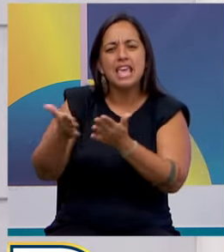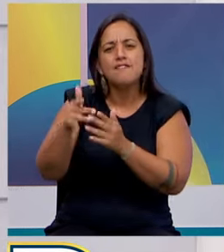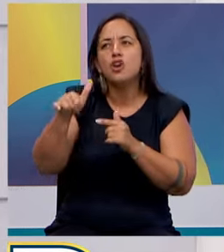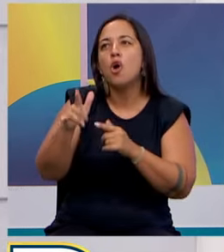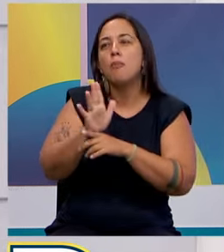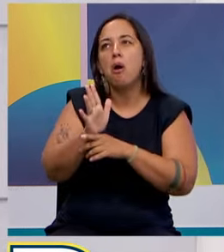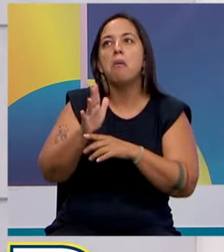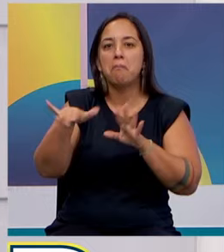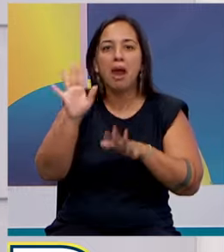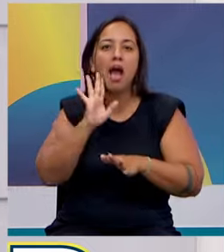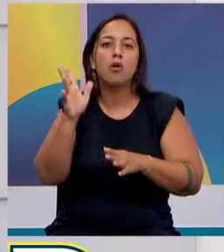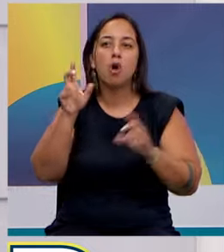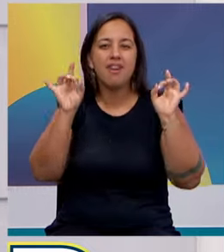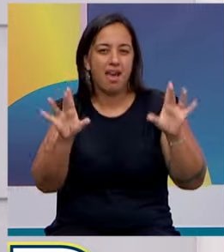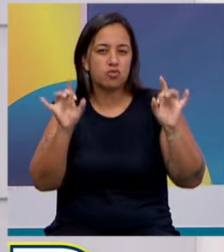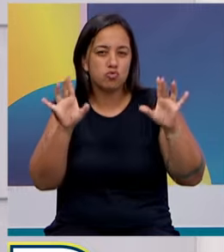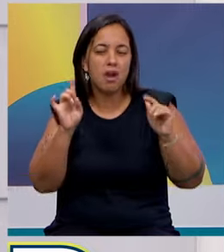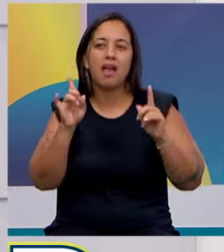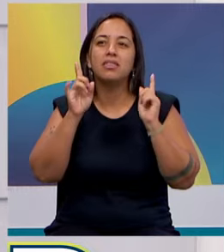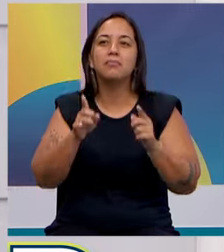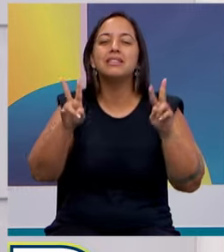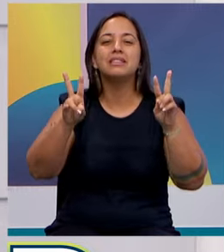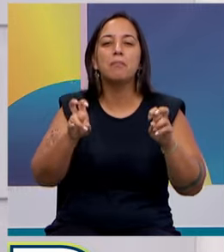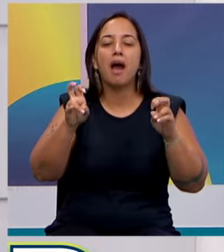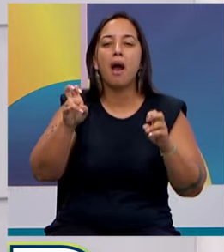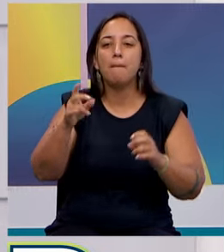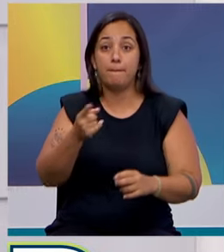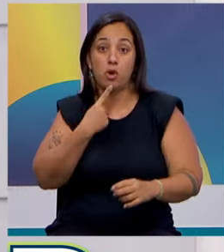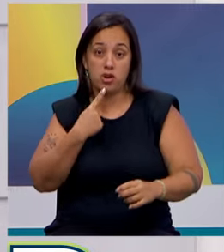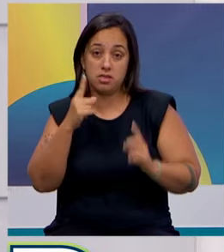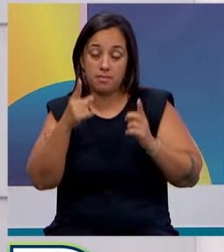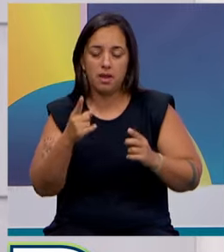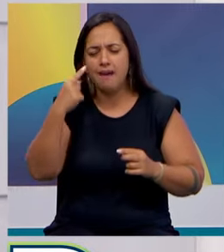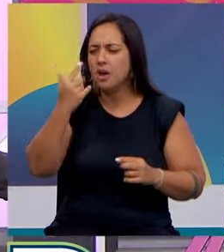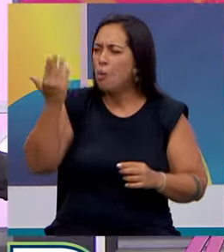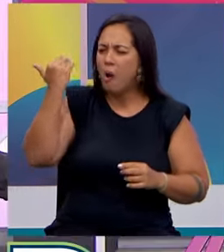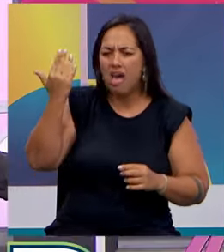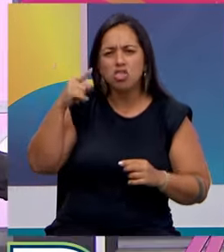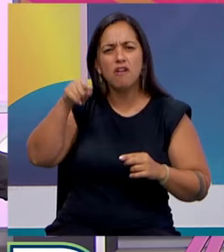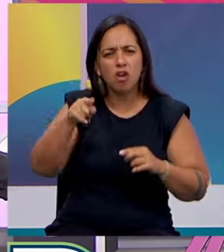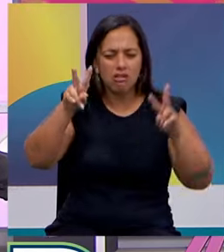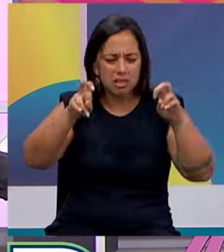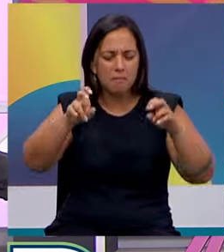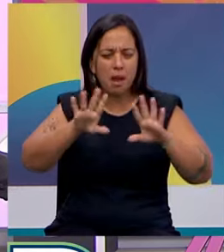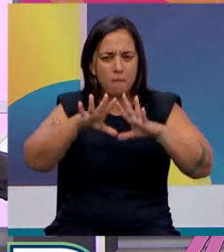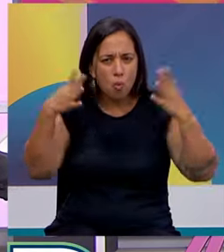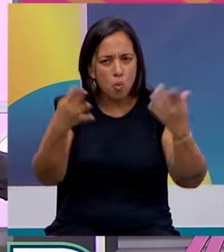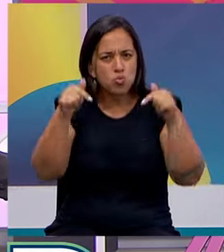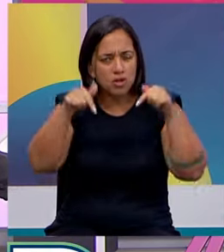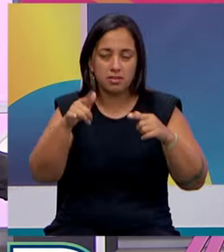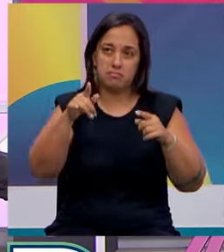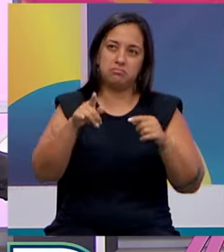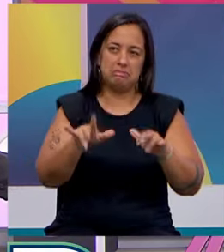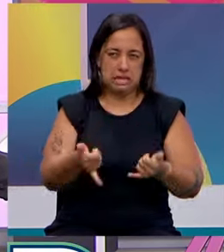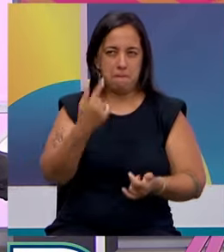ecológico. Ecopolítico, diríamos. Emilia, ¿hace cuánto que vos te metiste en todo este mundo, no? Porque uno nota que allá de hace un tiempo